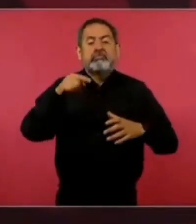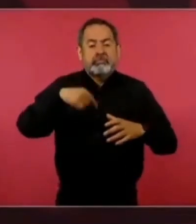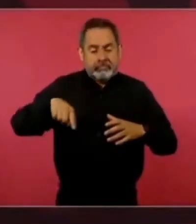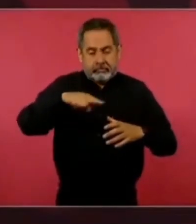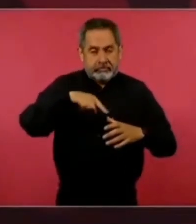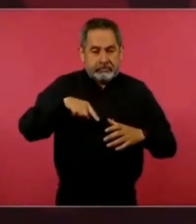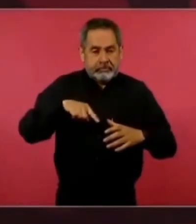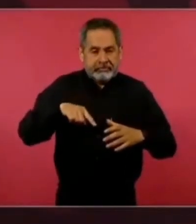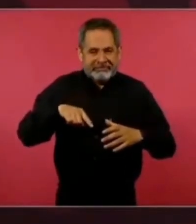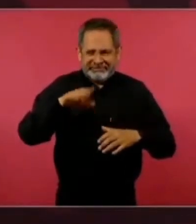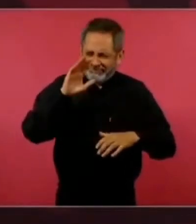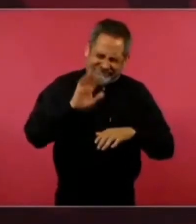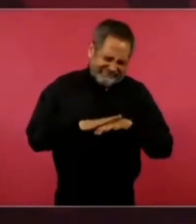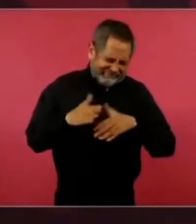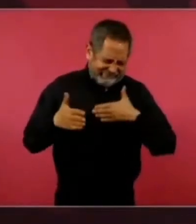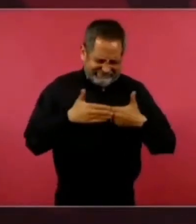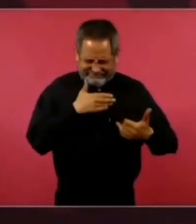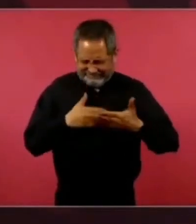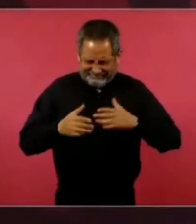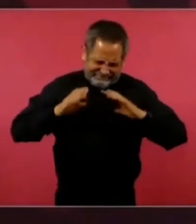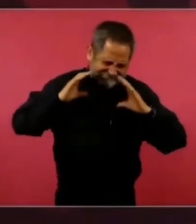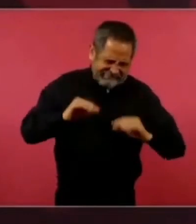el equipo más sofisticado.